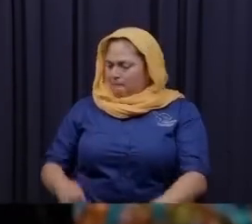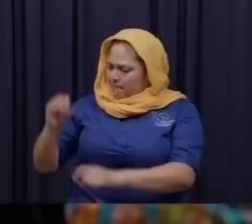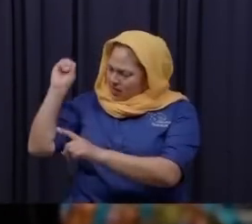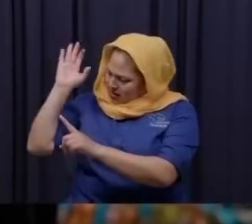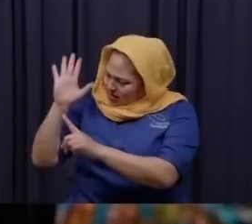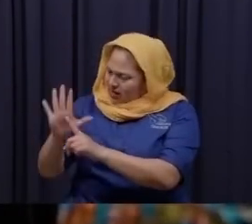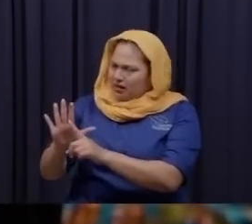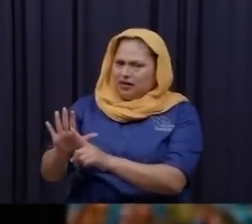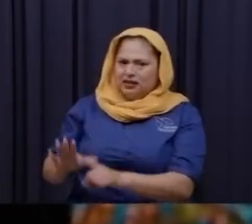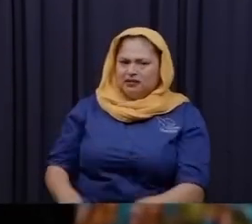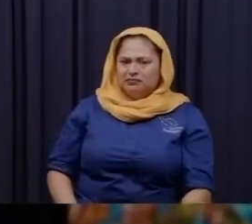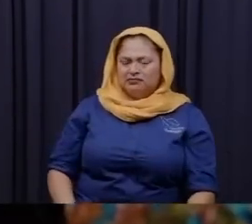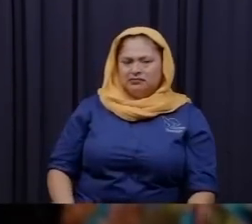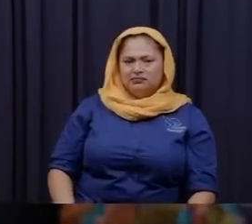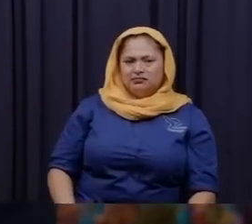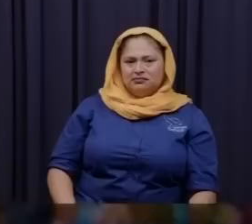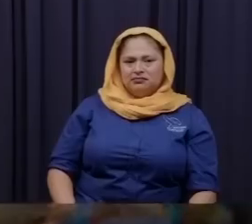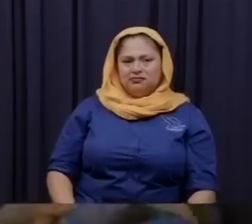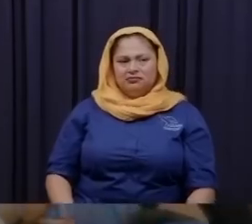Bendígale.